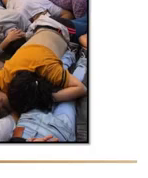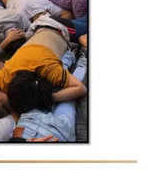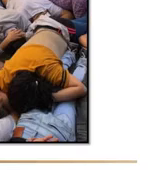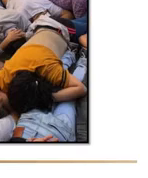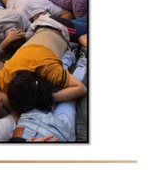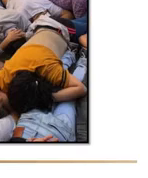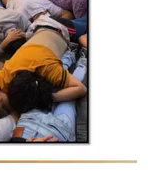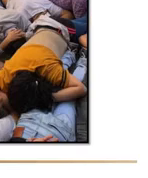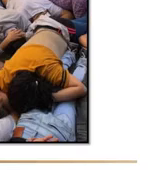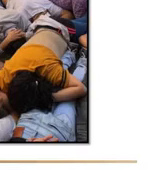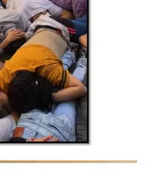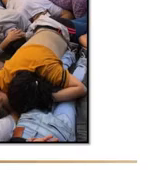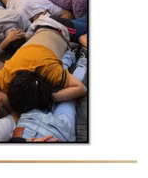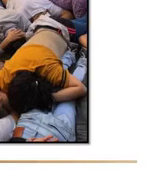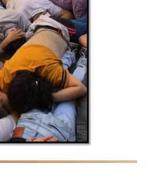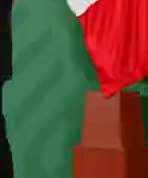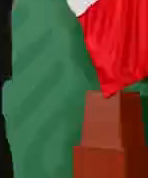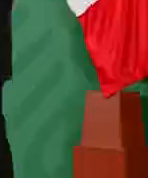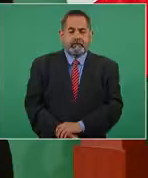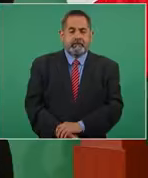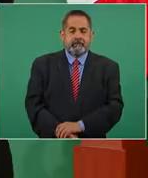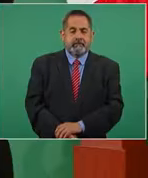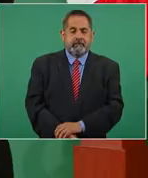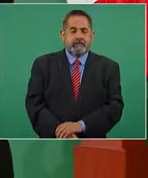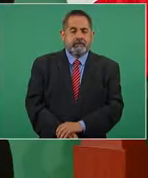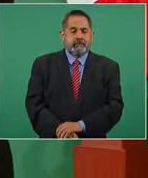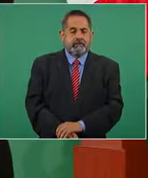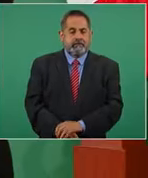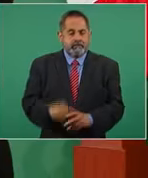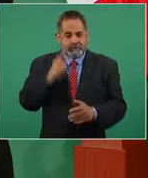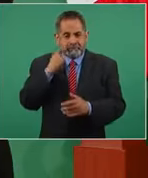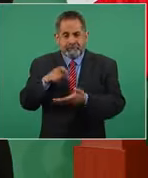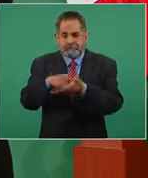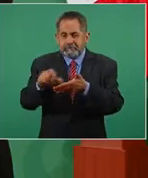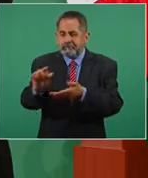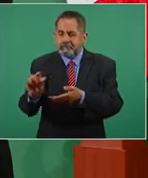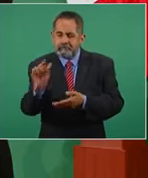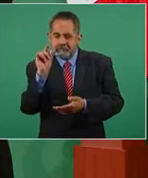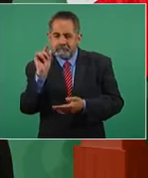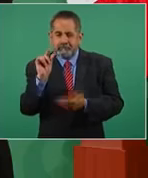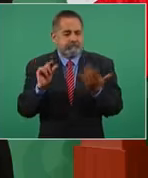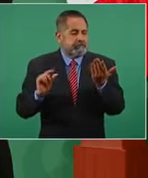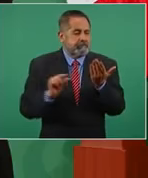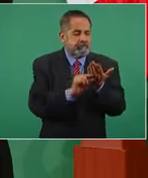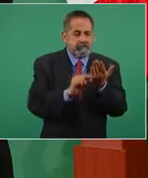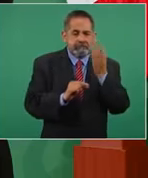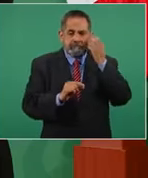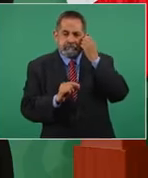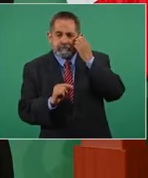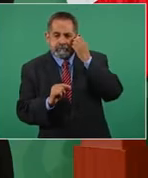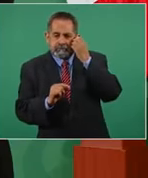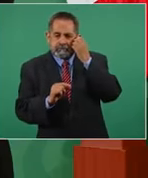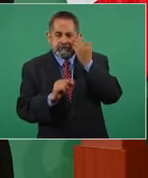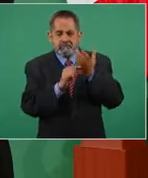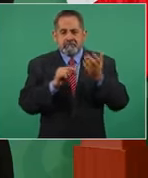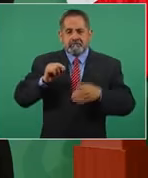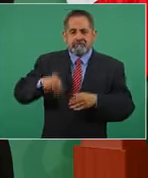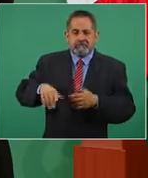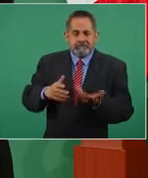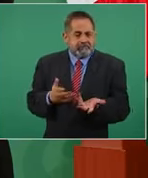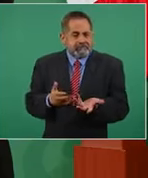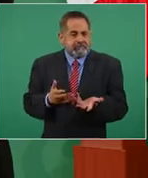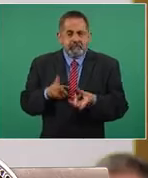lo que ellos se comunican, extorsionan, secuestran y cometen sus actividades criminales. El dato